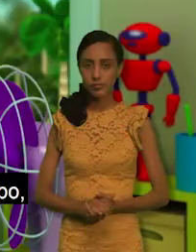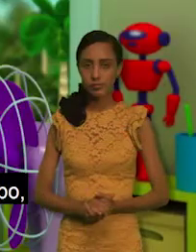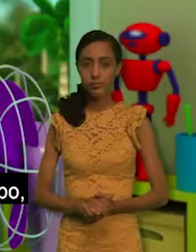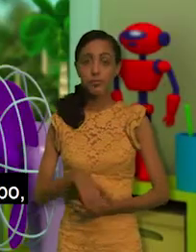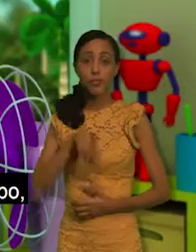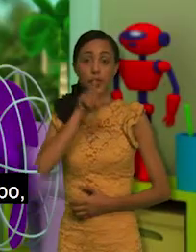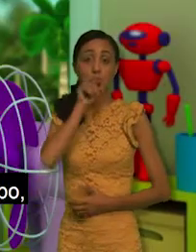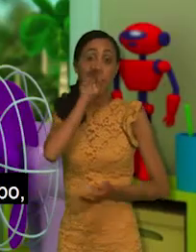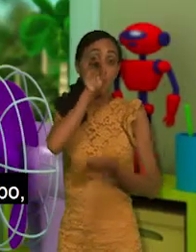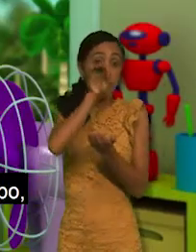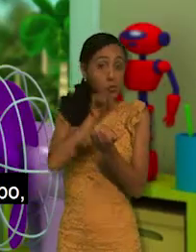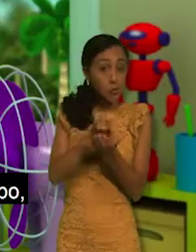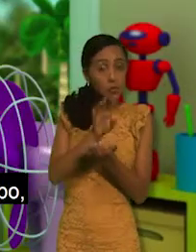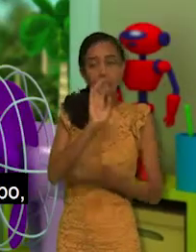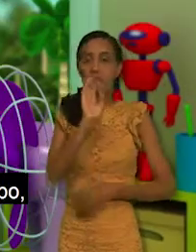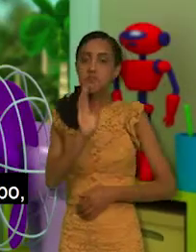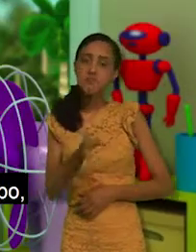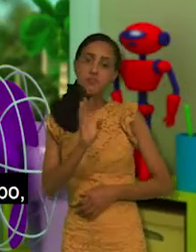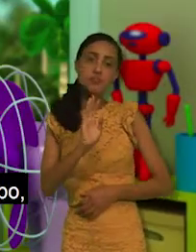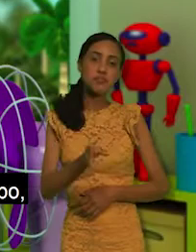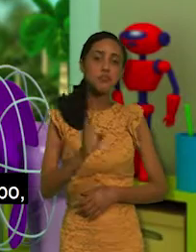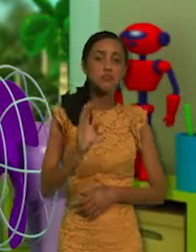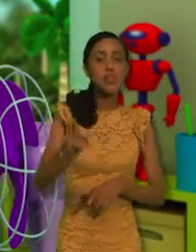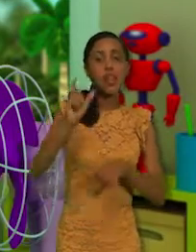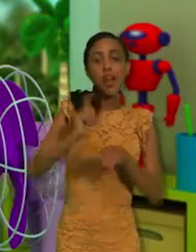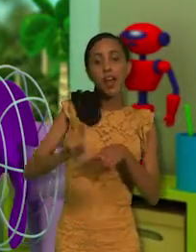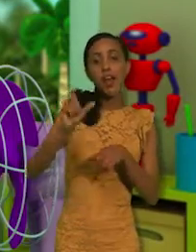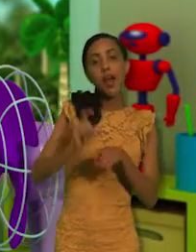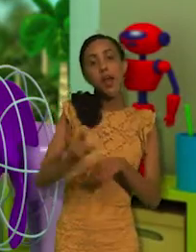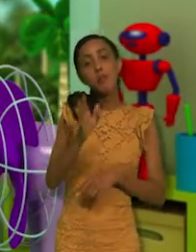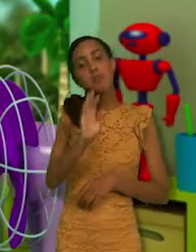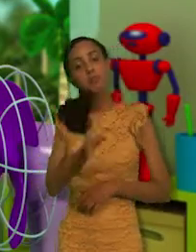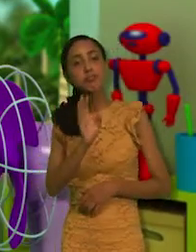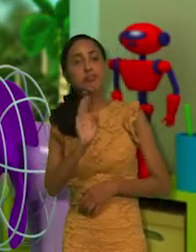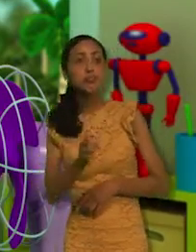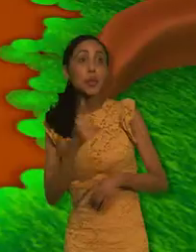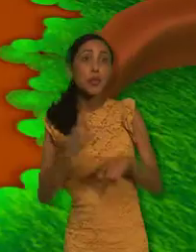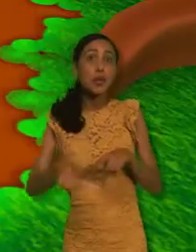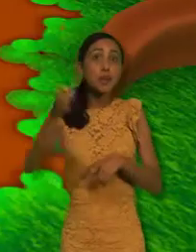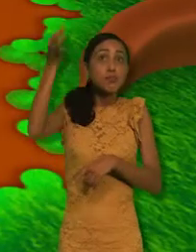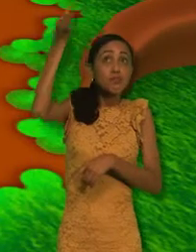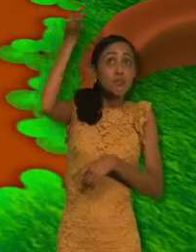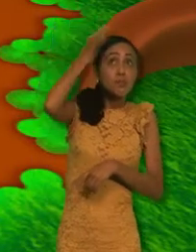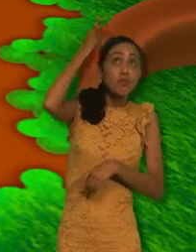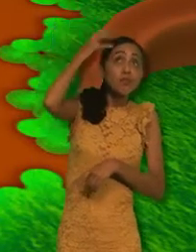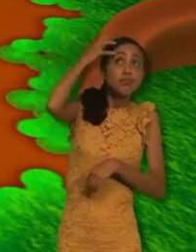Un día, iba caminando Pollito Pito por el campo, cuando de pronto...